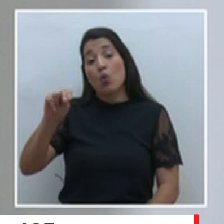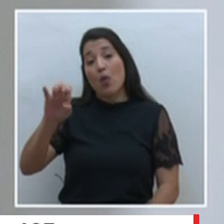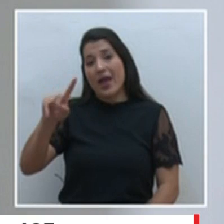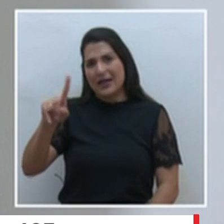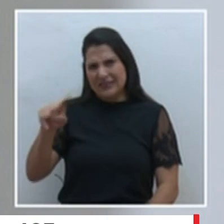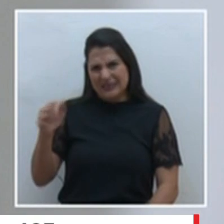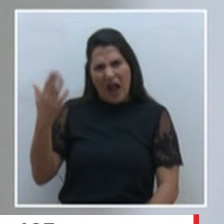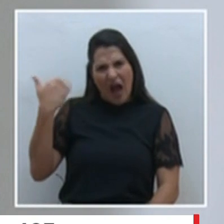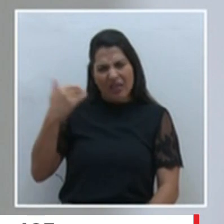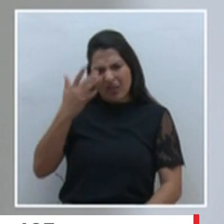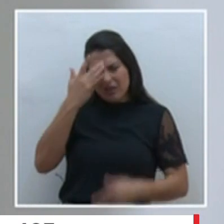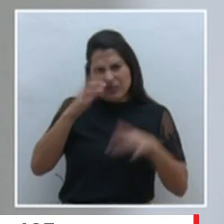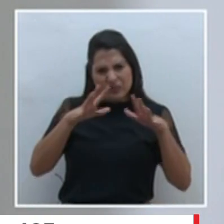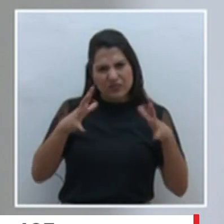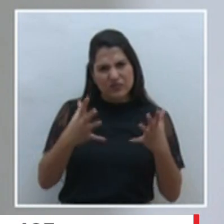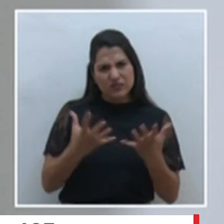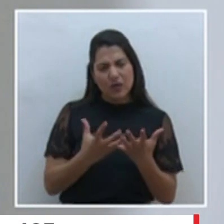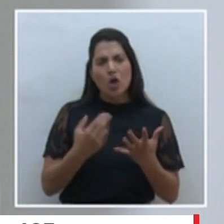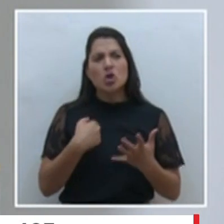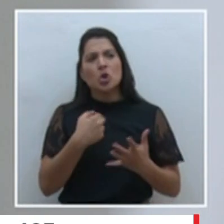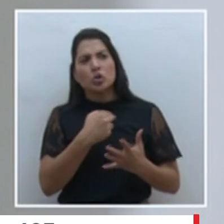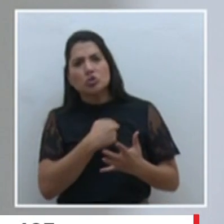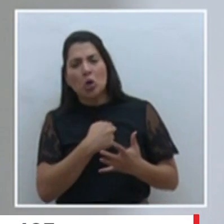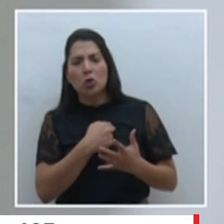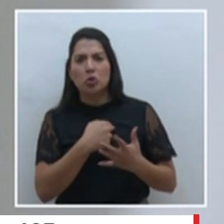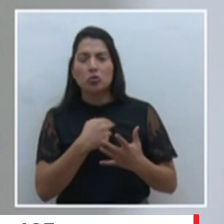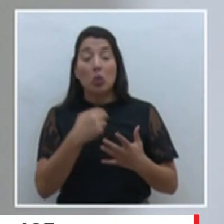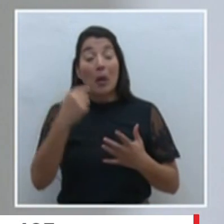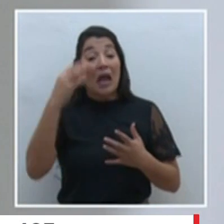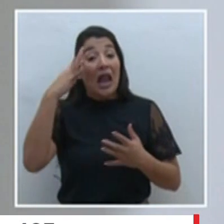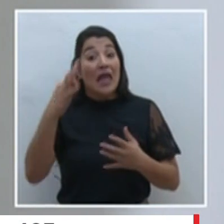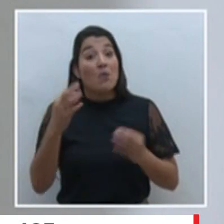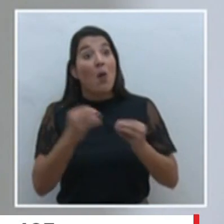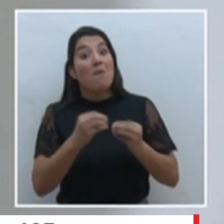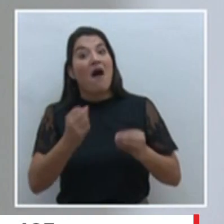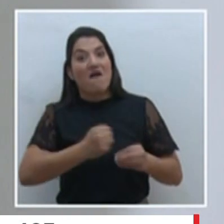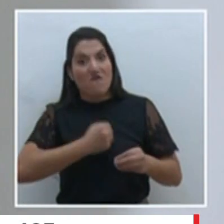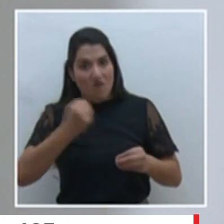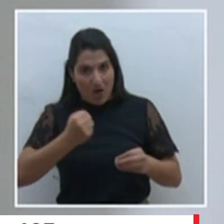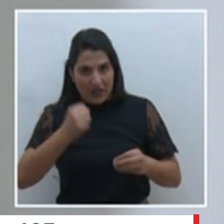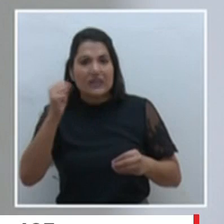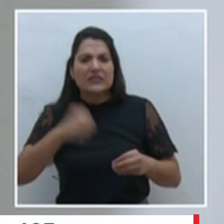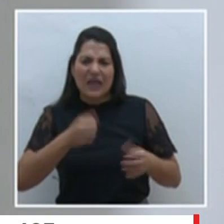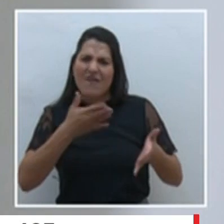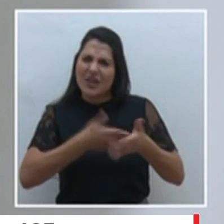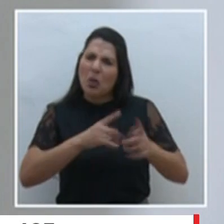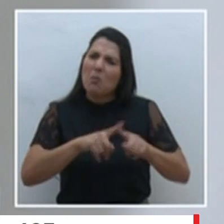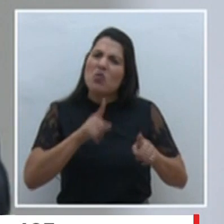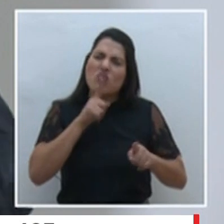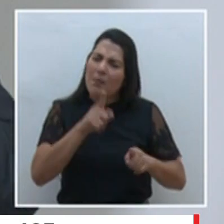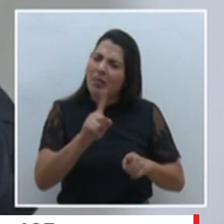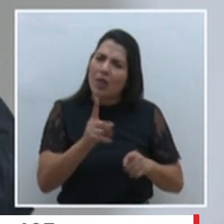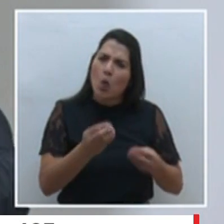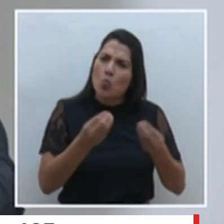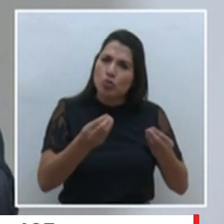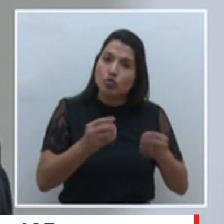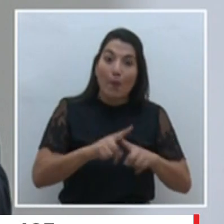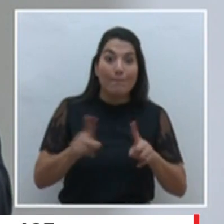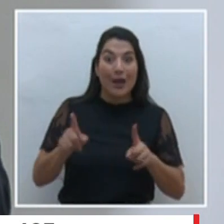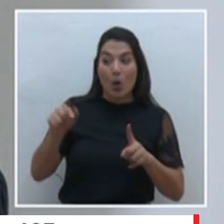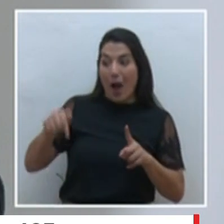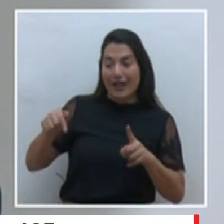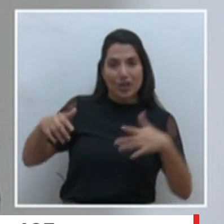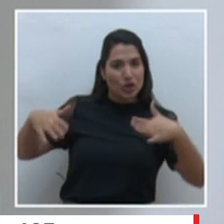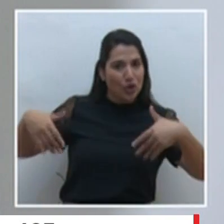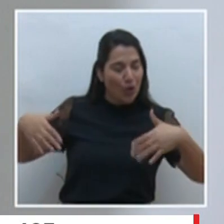tuvimos una expectativa de que iba a ser mucho más fuerte y aunque sí afectó, no lo fue. Y en esto todavía no hemos sentido